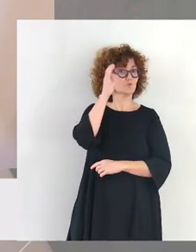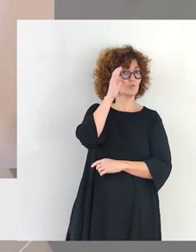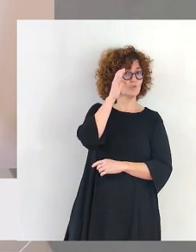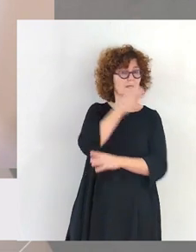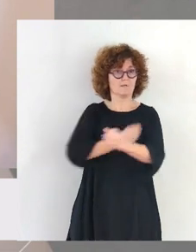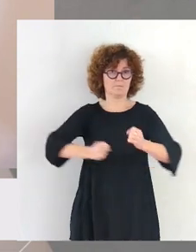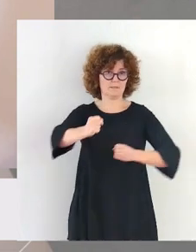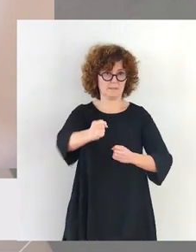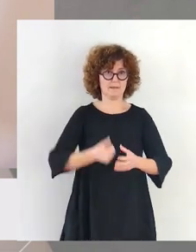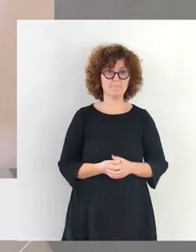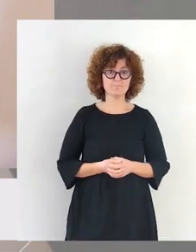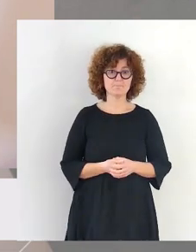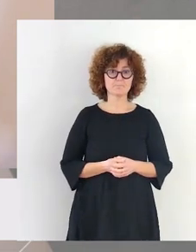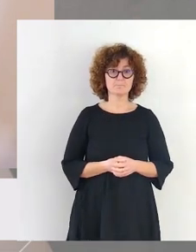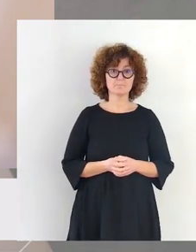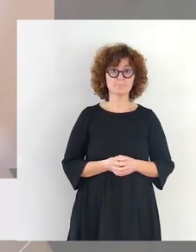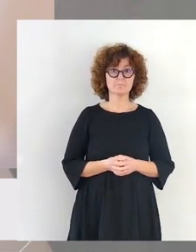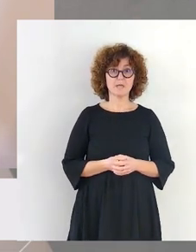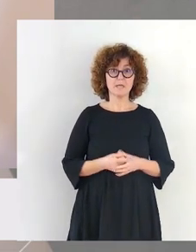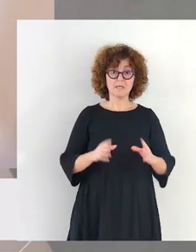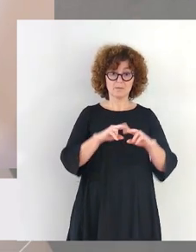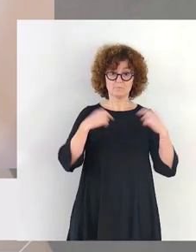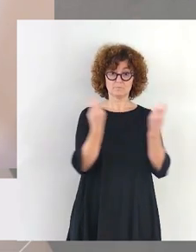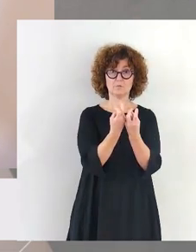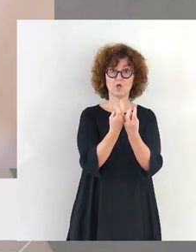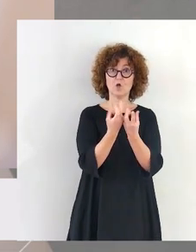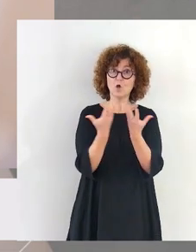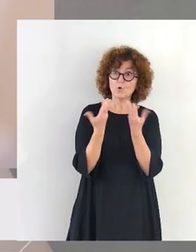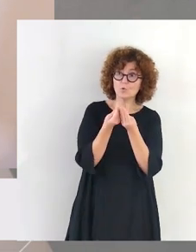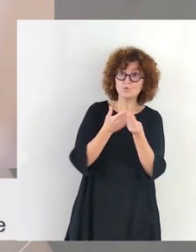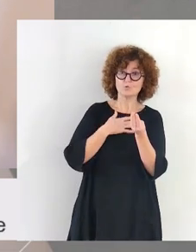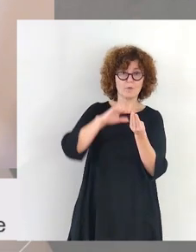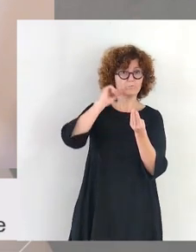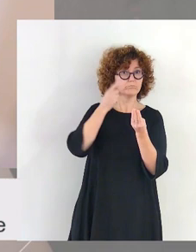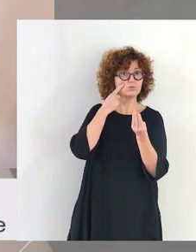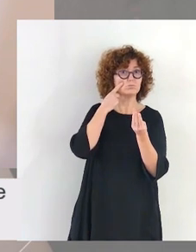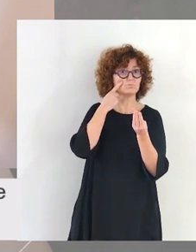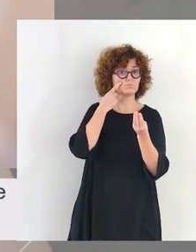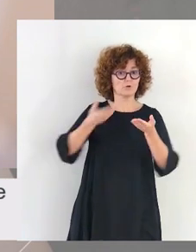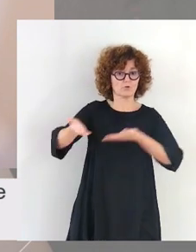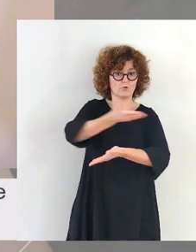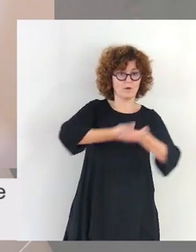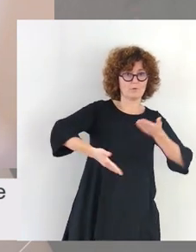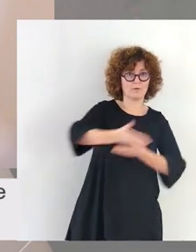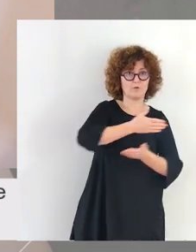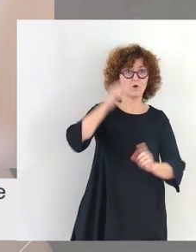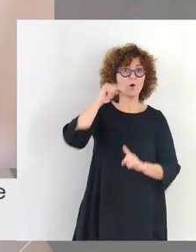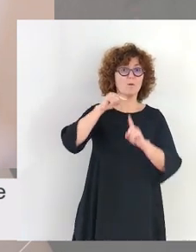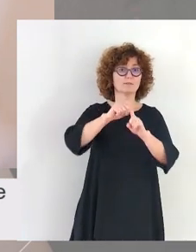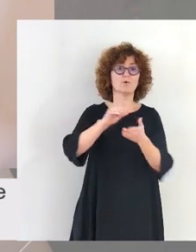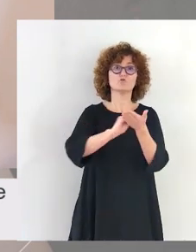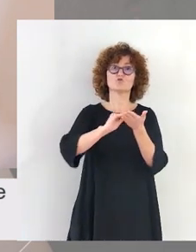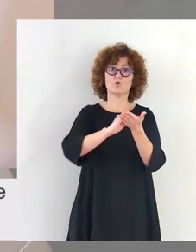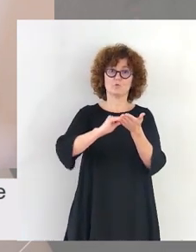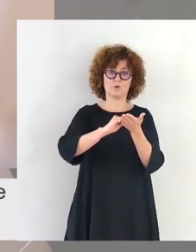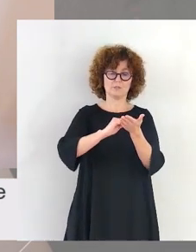empatía y descubrir conjuntamente oportunidades de colaboración para la búsqueda de soluciones creativas ante las tendencias